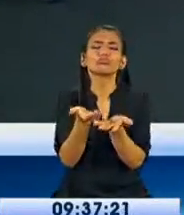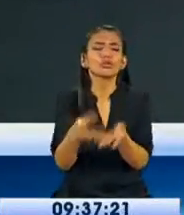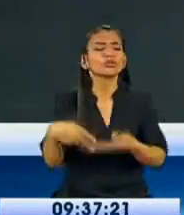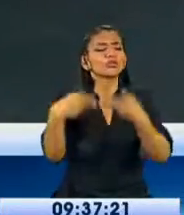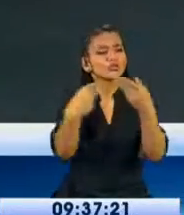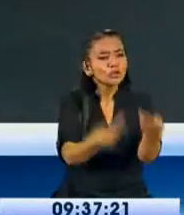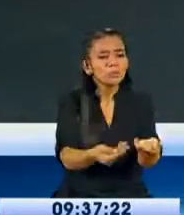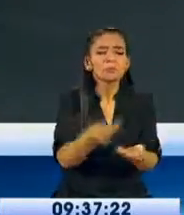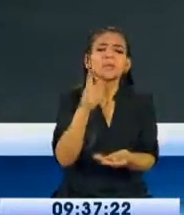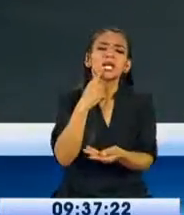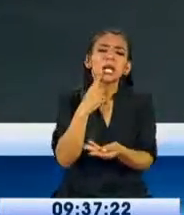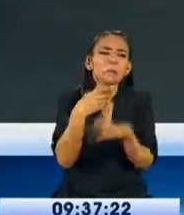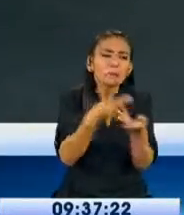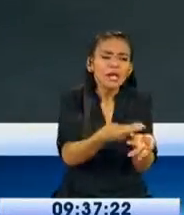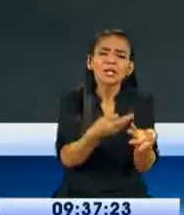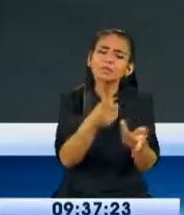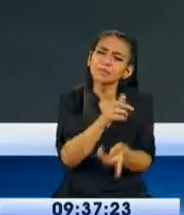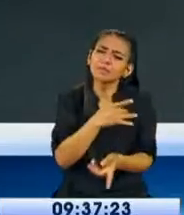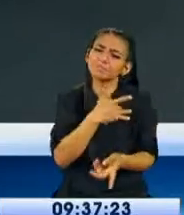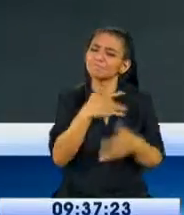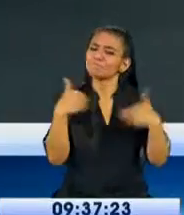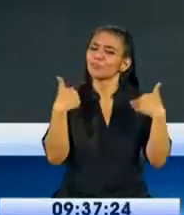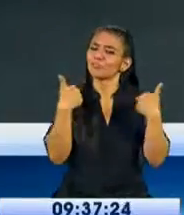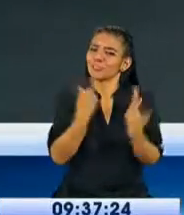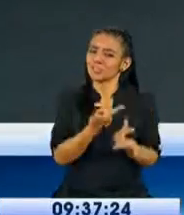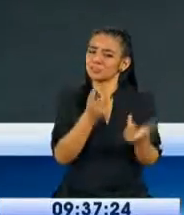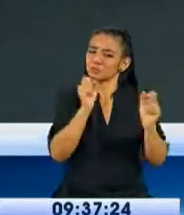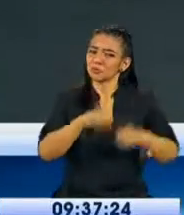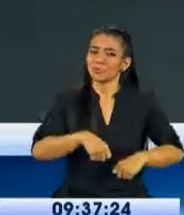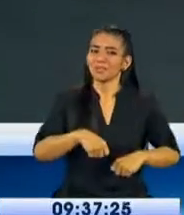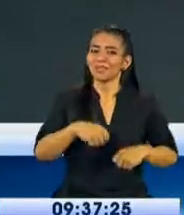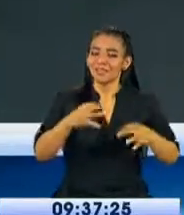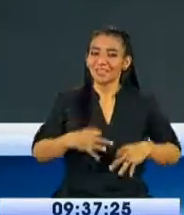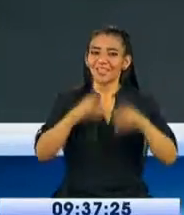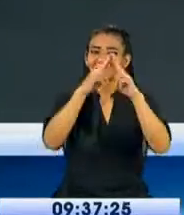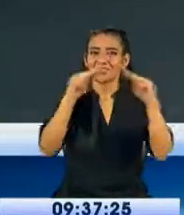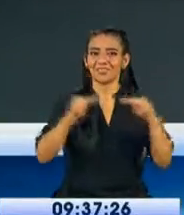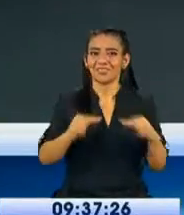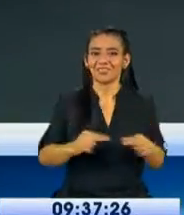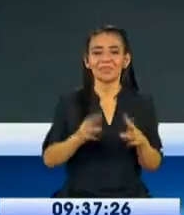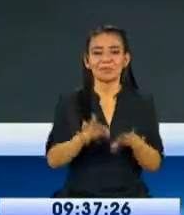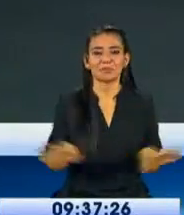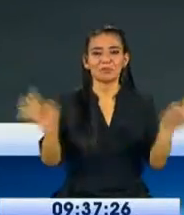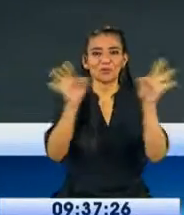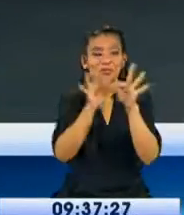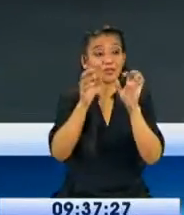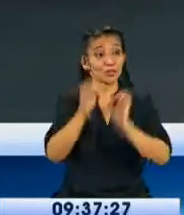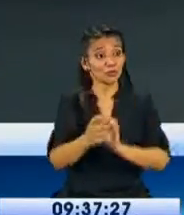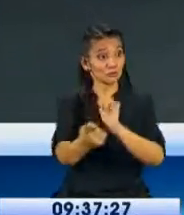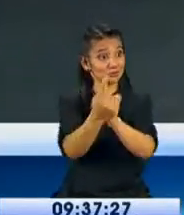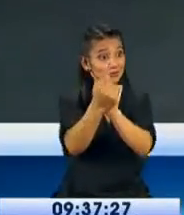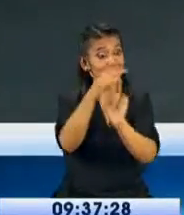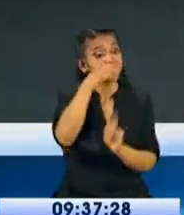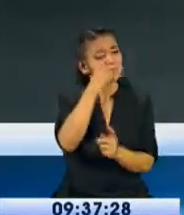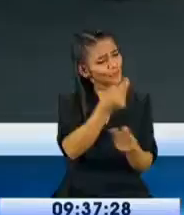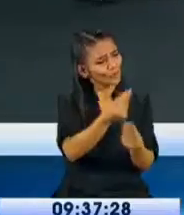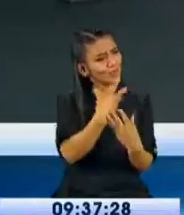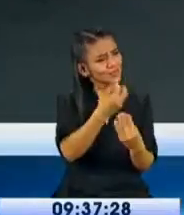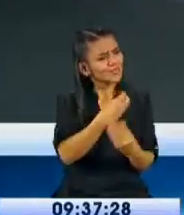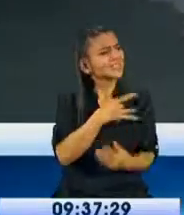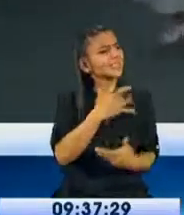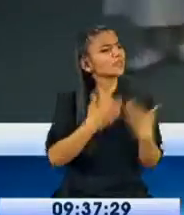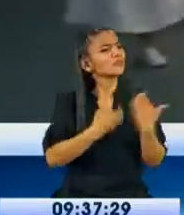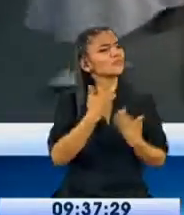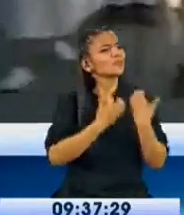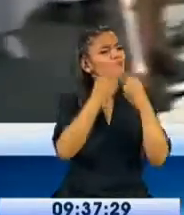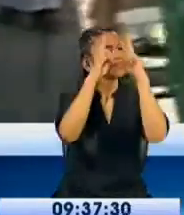caramelos, golosinas, todo para un poco regocijar el espíritu de estos pequeños que en Navidad es tan importante. Vamos a hablar con uno de ellos para que me cuente qué le emociona